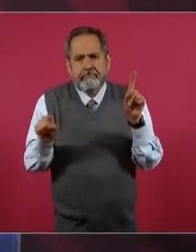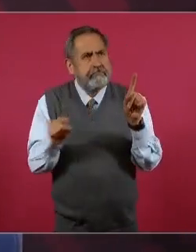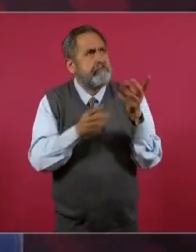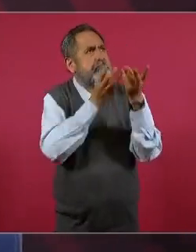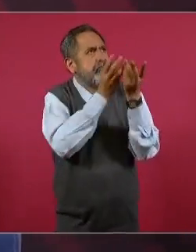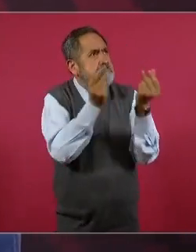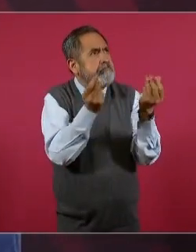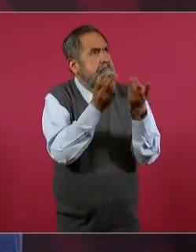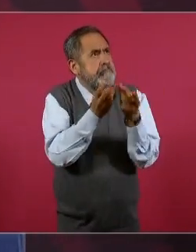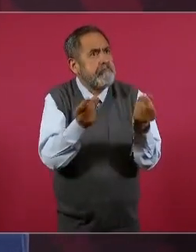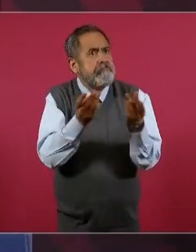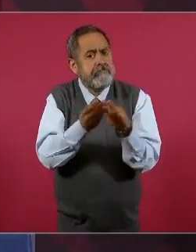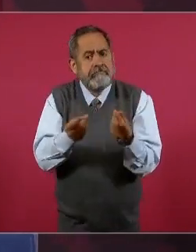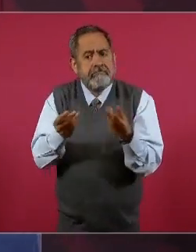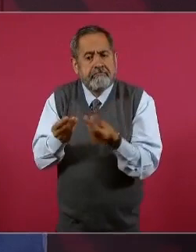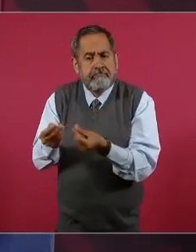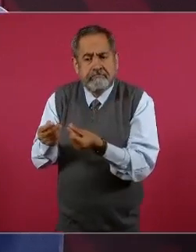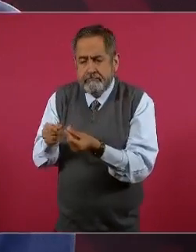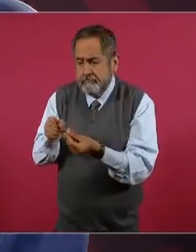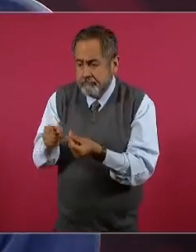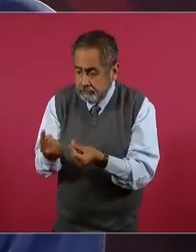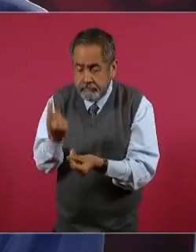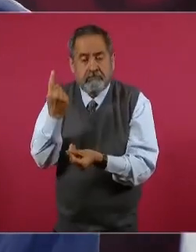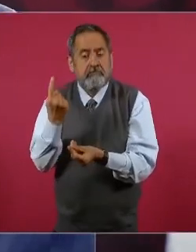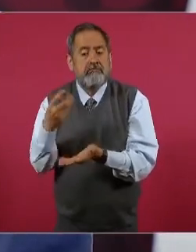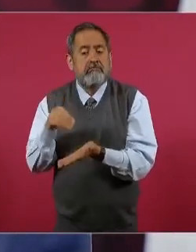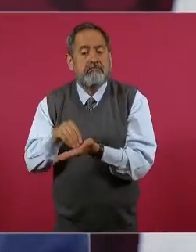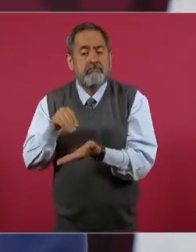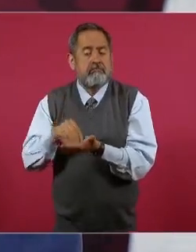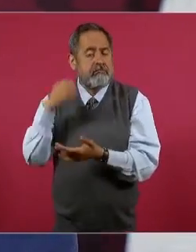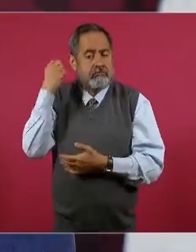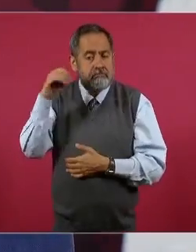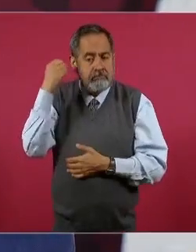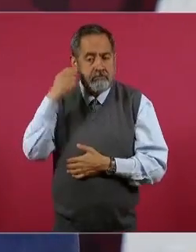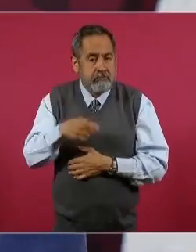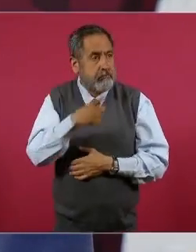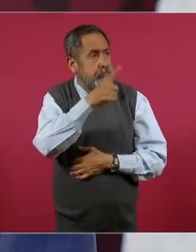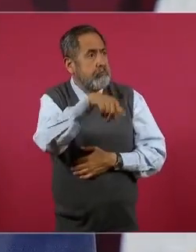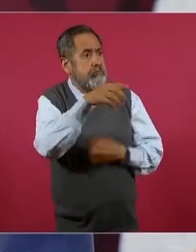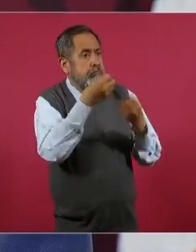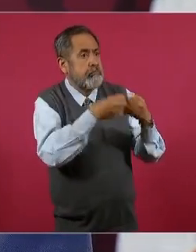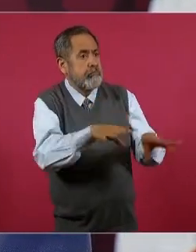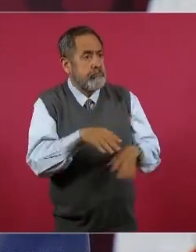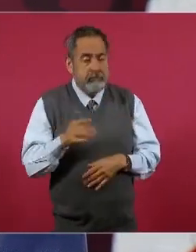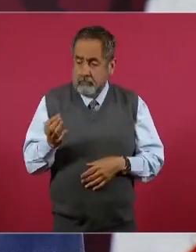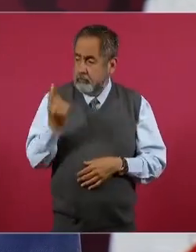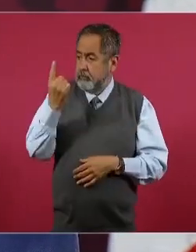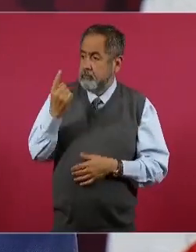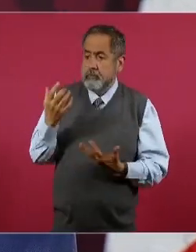y se fue perdiendo,